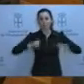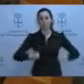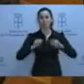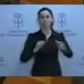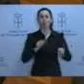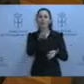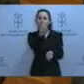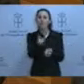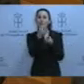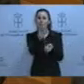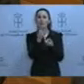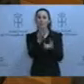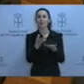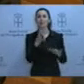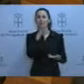título informativo,